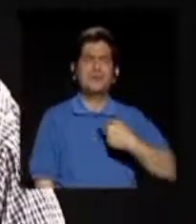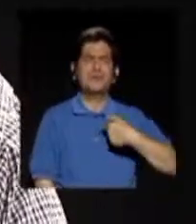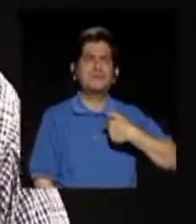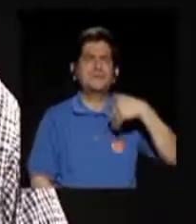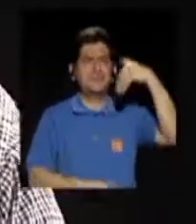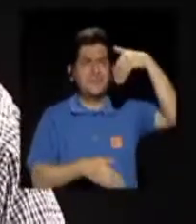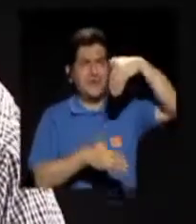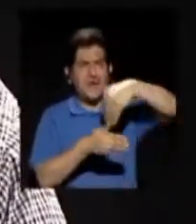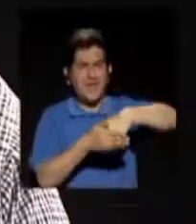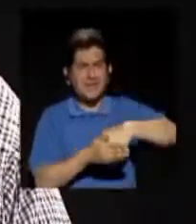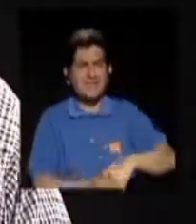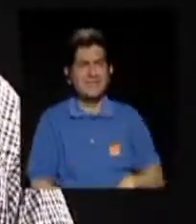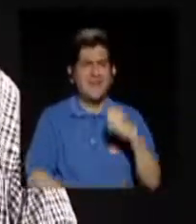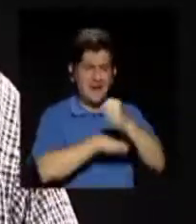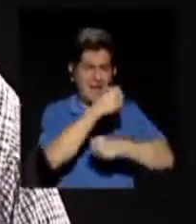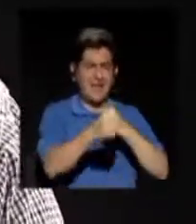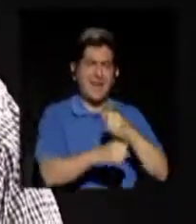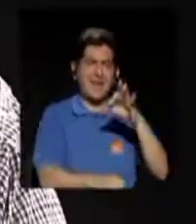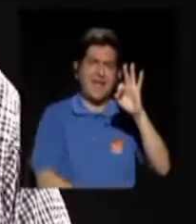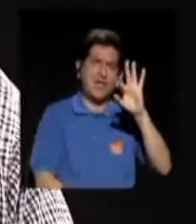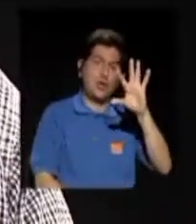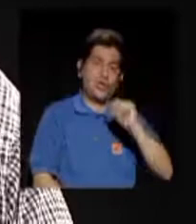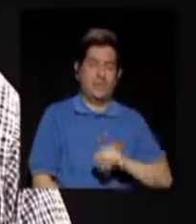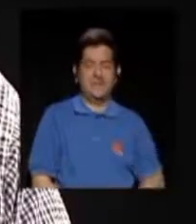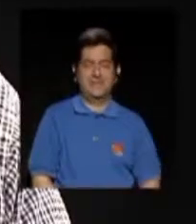entré a este campus en 95. Claro.